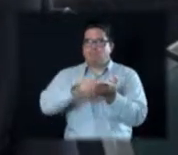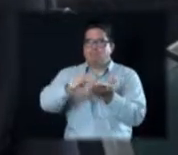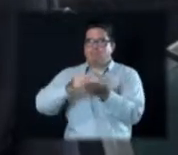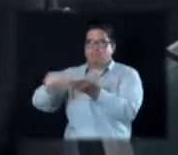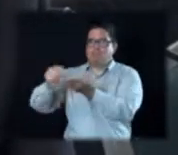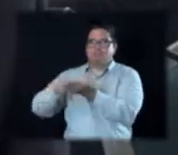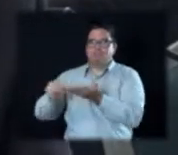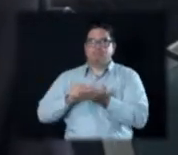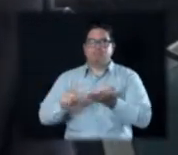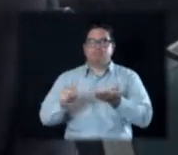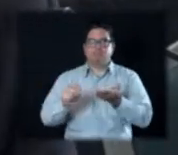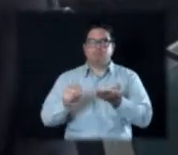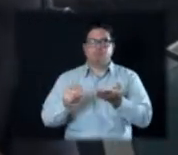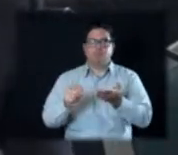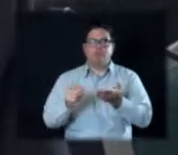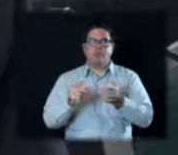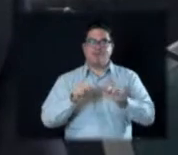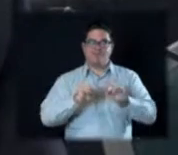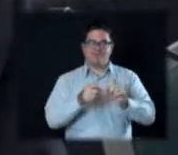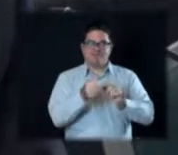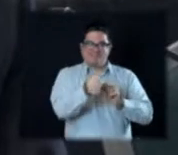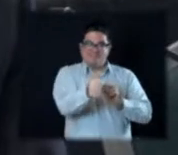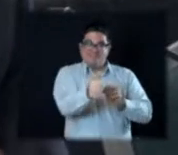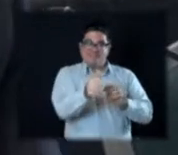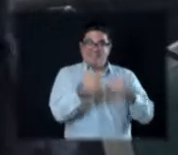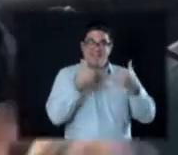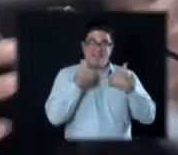gastando dinero, pero no tienen